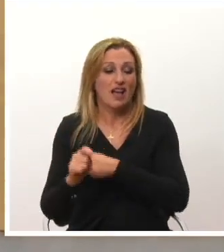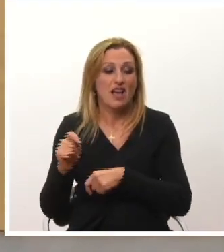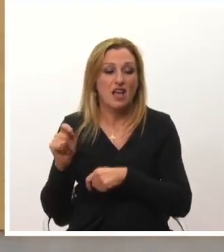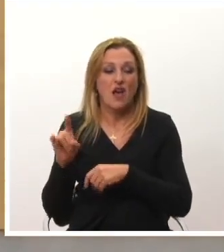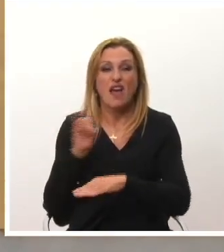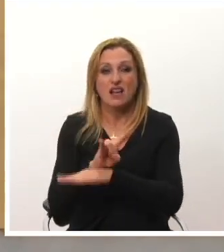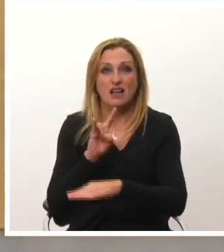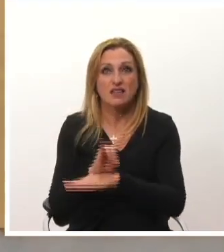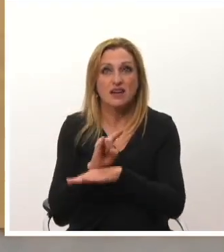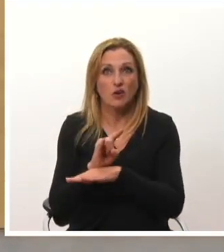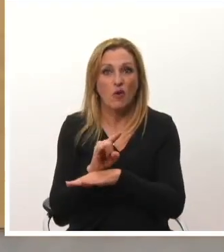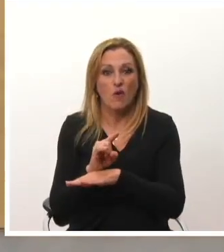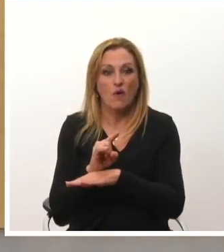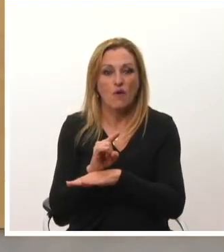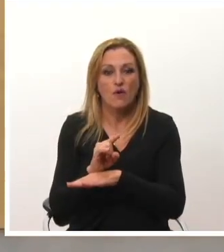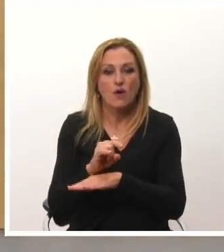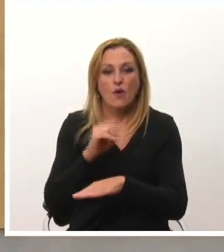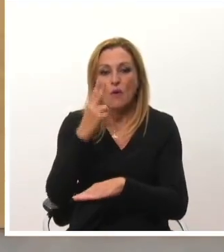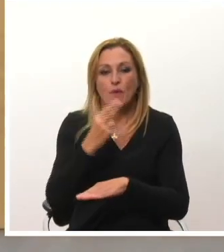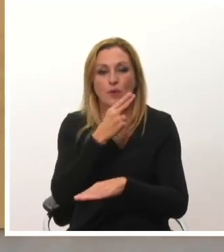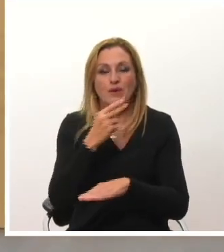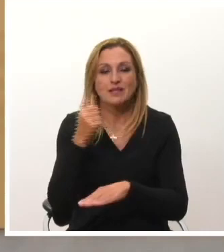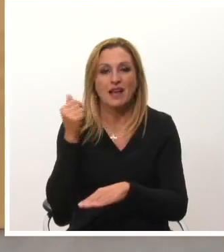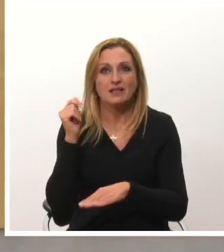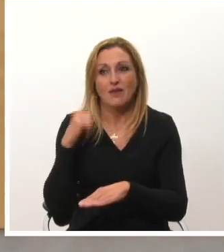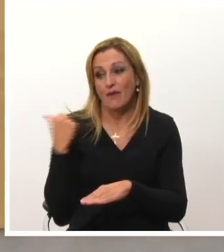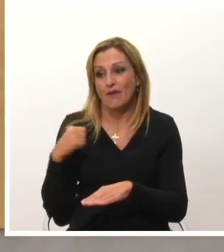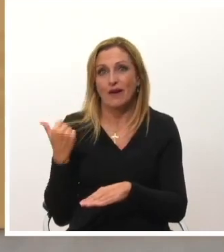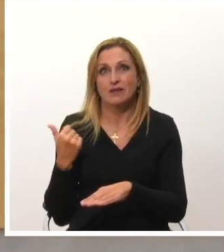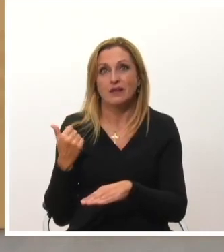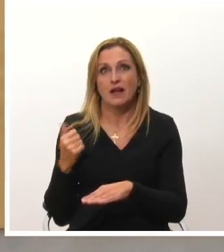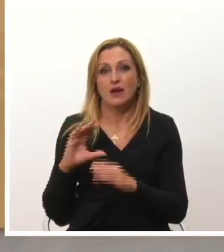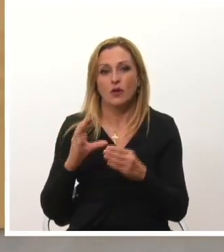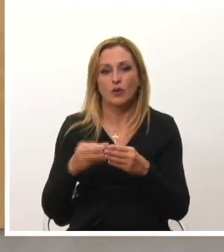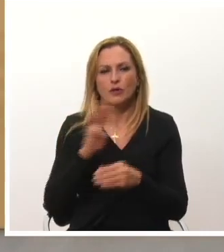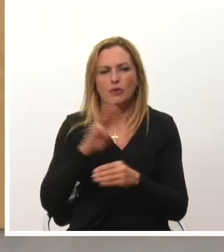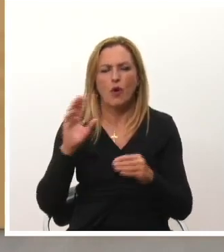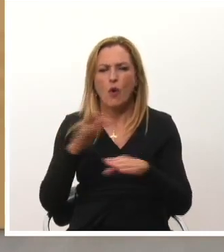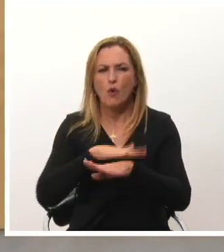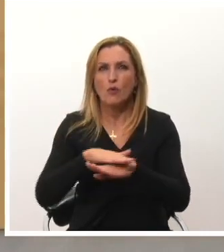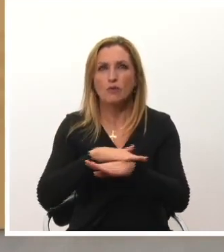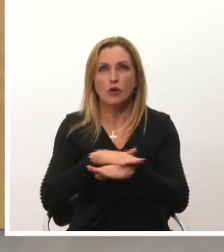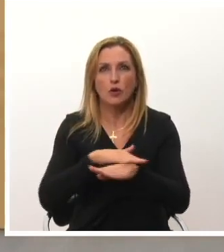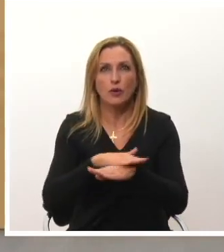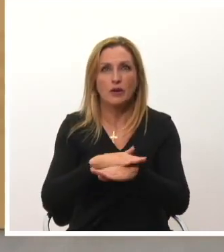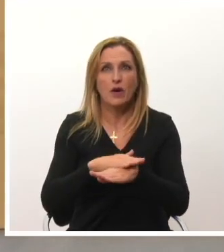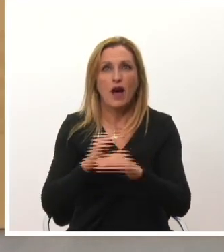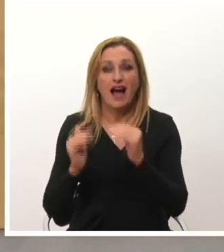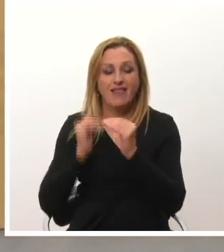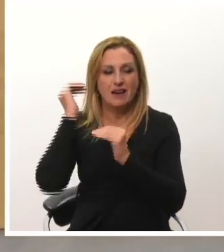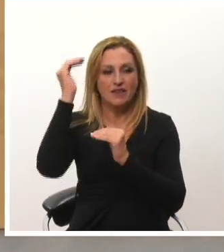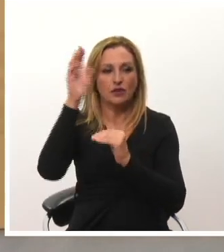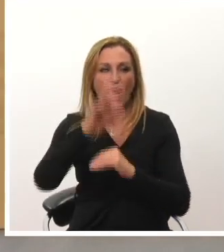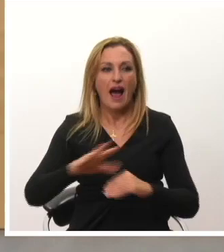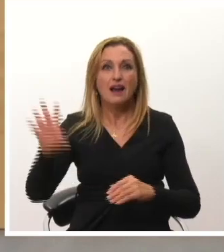promesas con metas y realizables el partido popular es un partido de gobierno y lo ha demostrado a nivel nacional elevando al país a las mayores